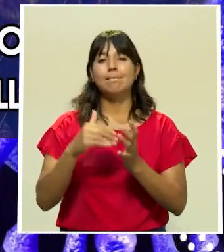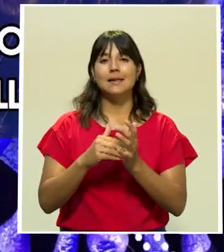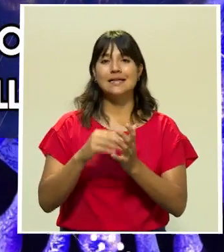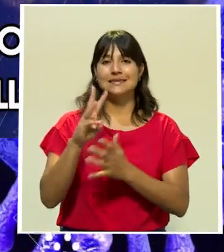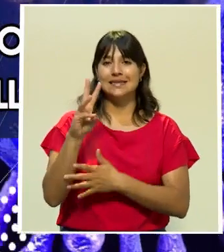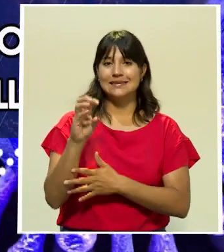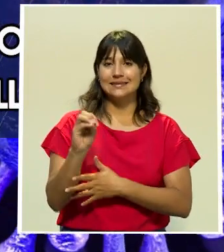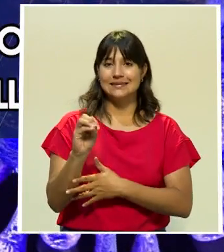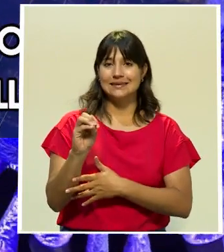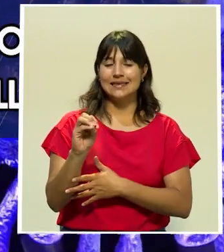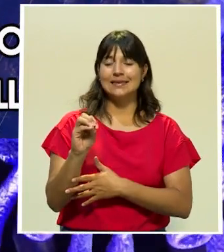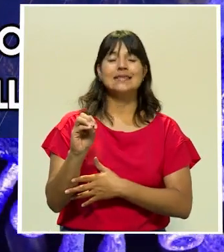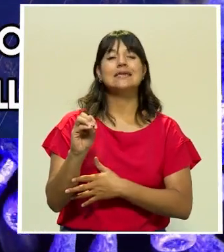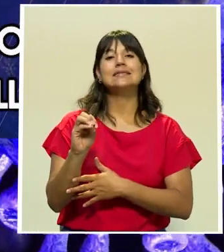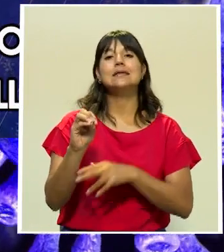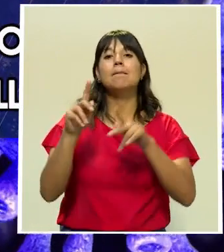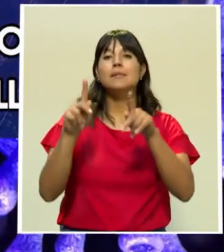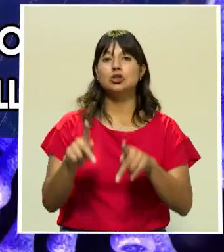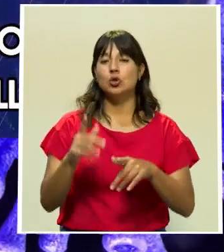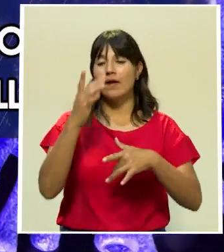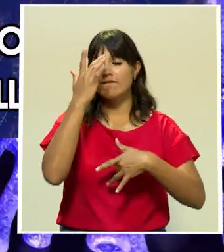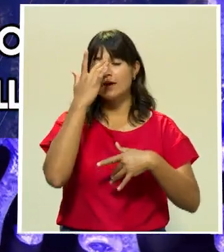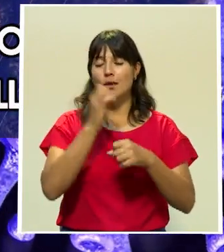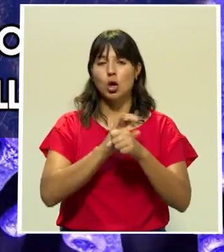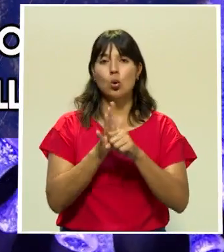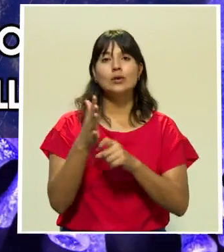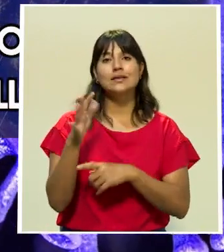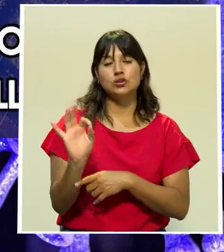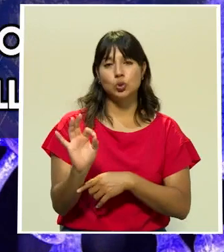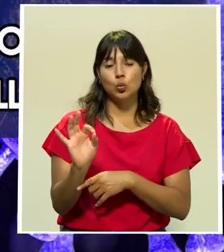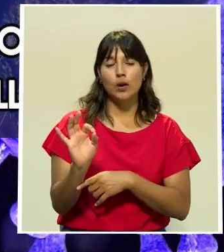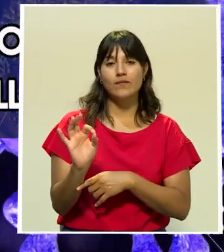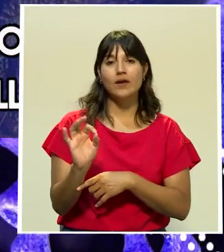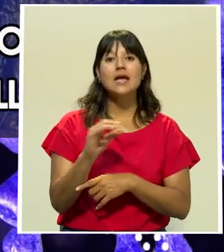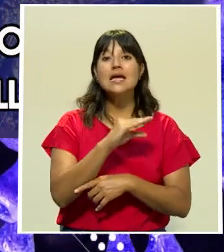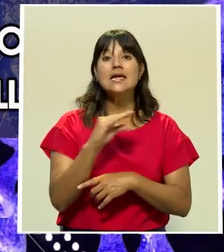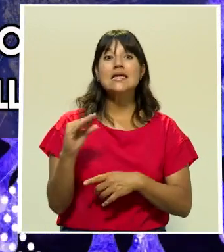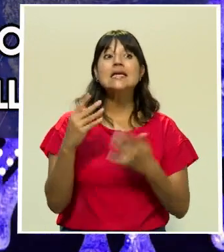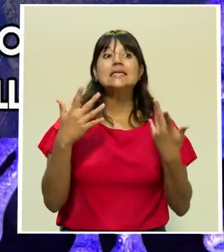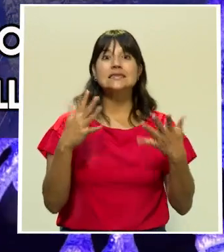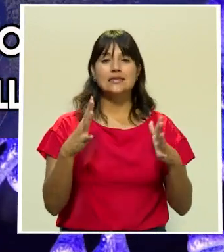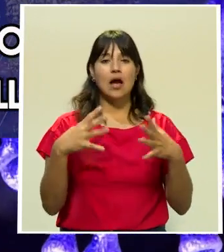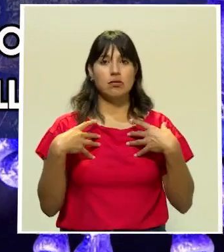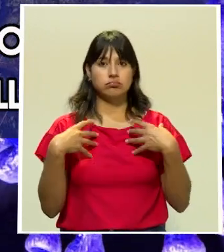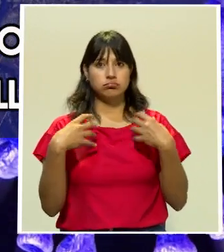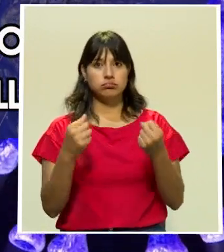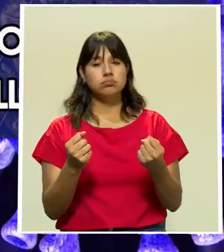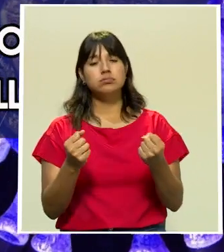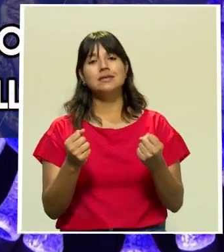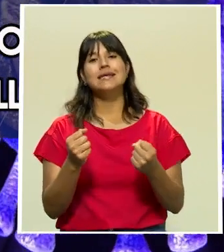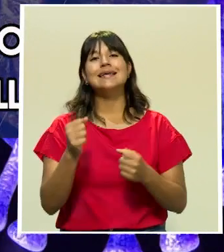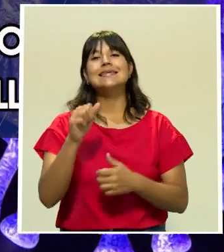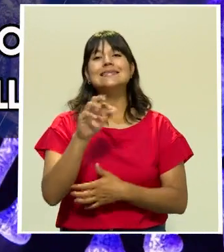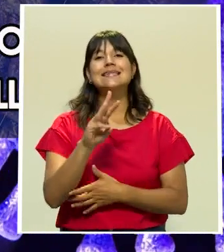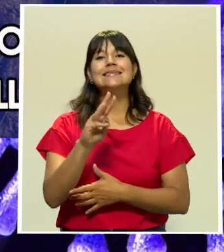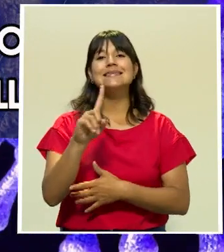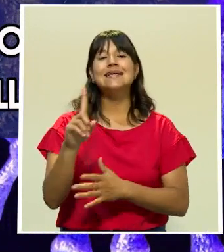personas confirmadas de COVID-19, de las cuales han logrado vencer a la enfermedad